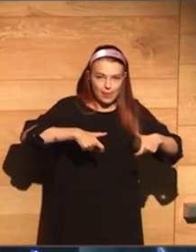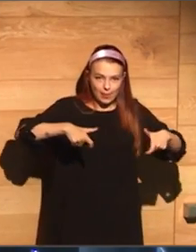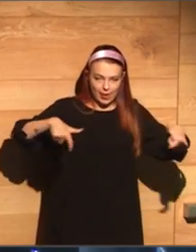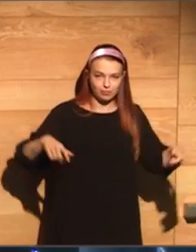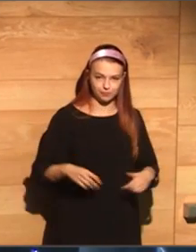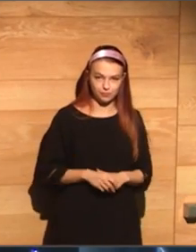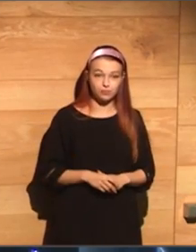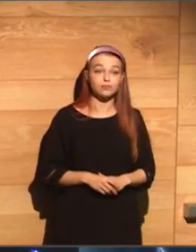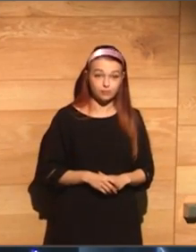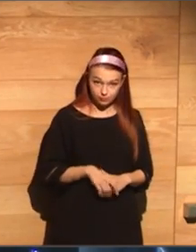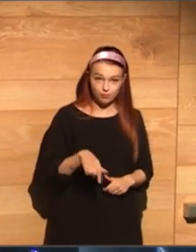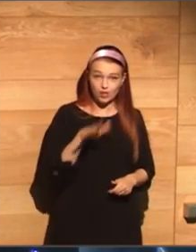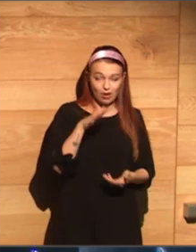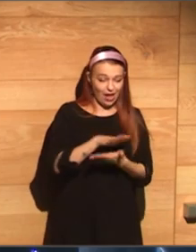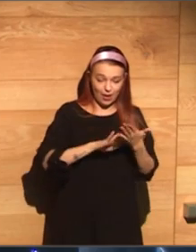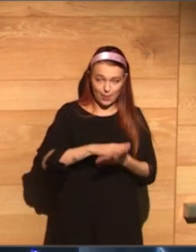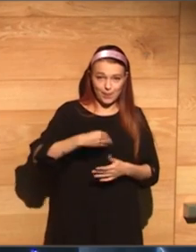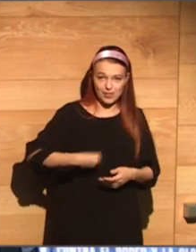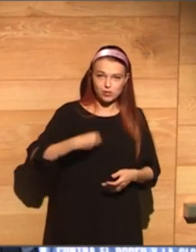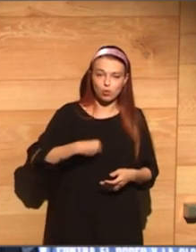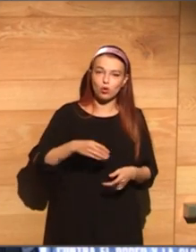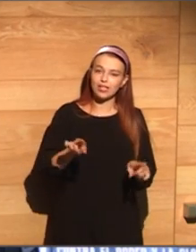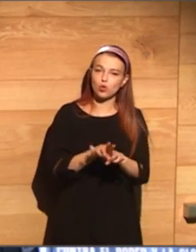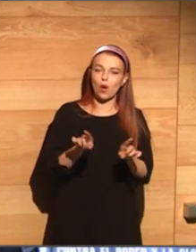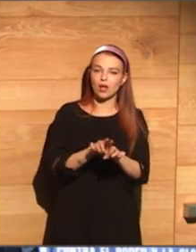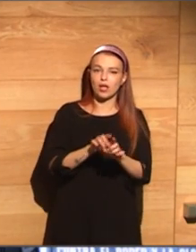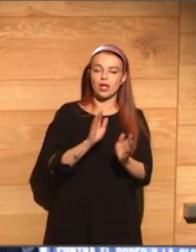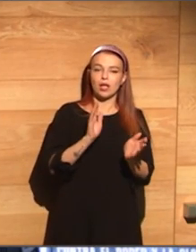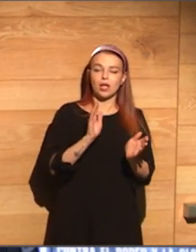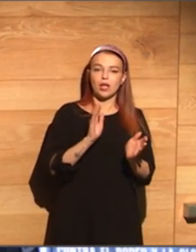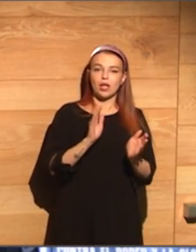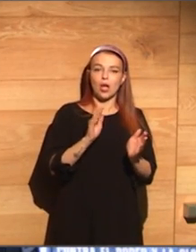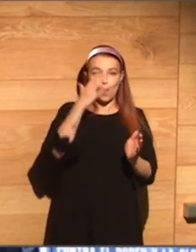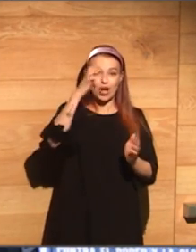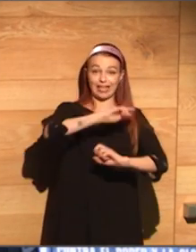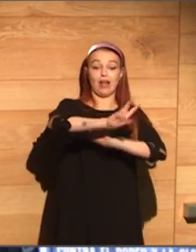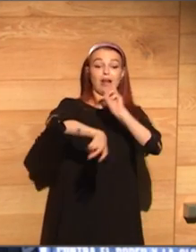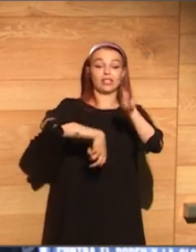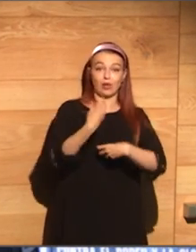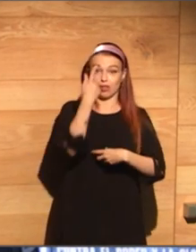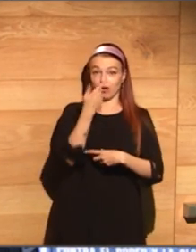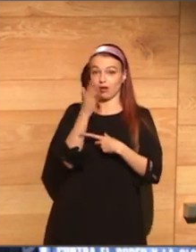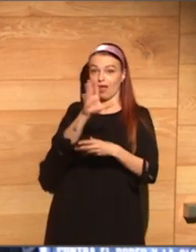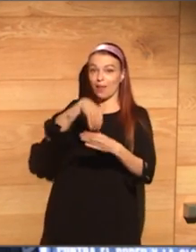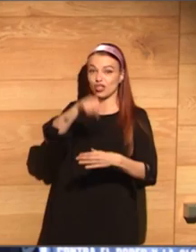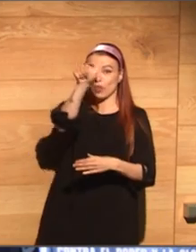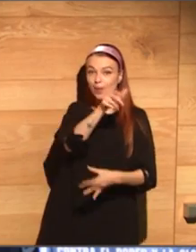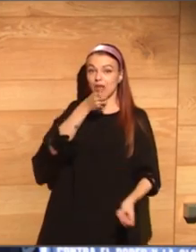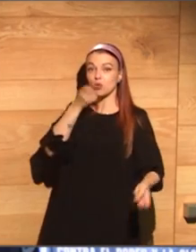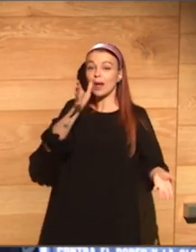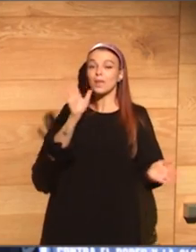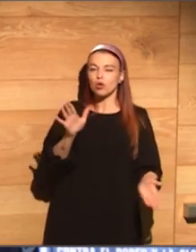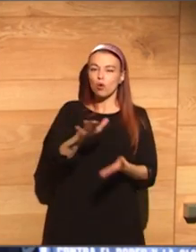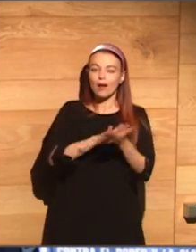posible. Pues en este caso igual, es como mostrar la restauración de la monarquía y sin embargo... Con la monarquía